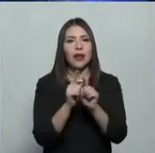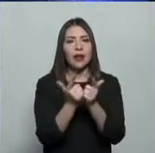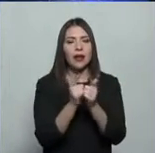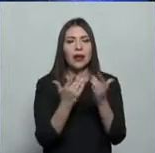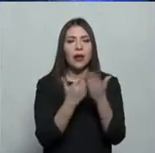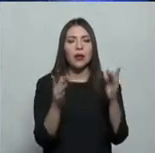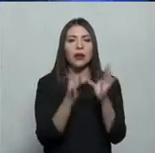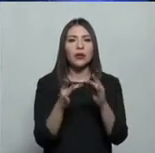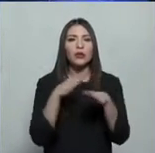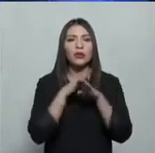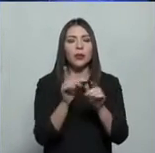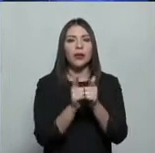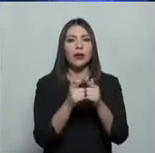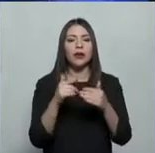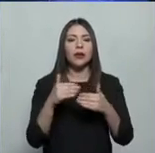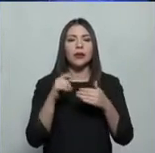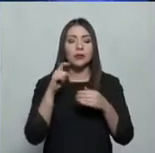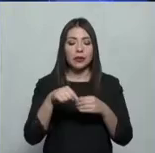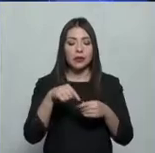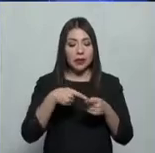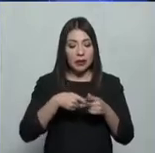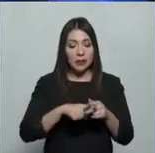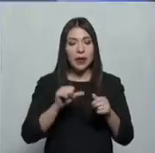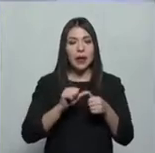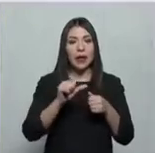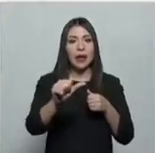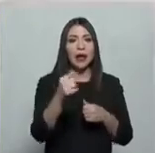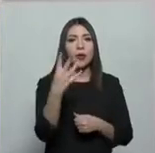amantes de los libros hasta el próximo 4 de marzo. Vamos a ver.